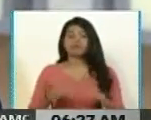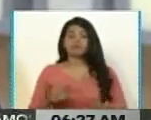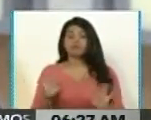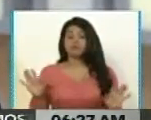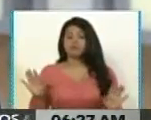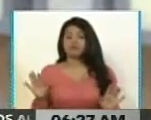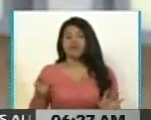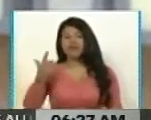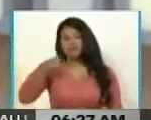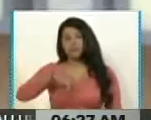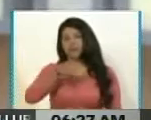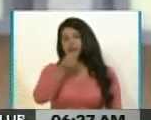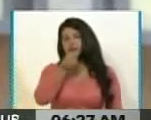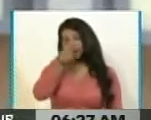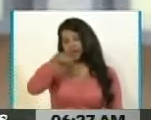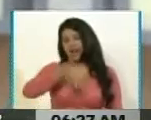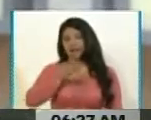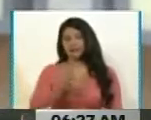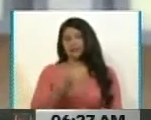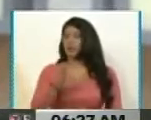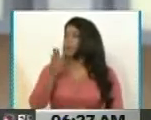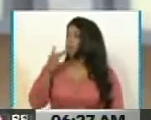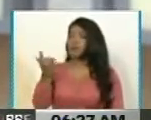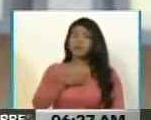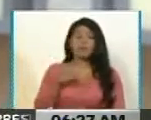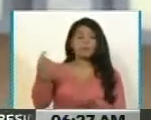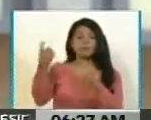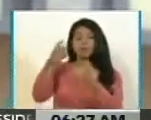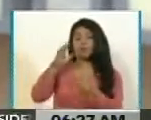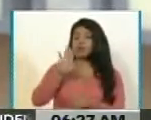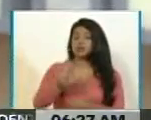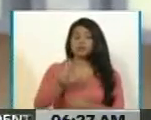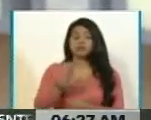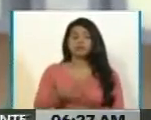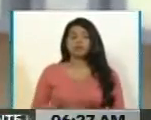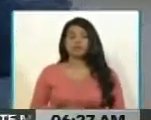que nos han dado en la universidad,